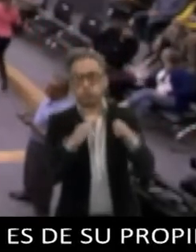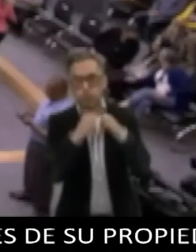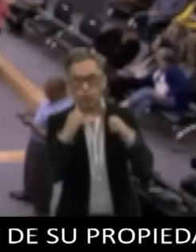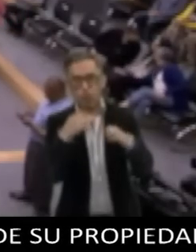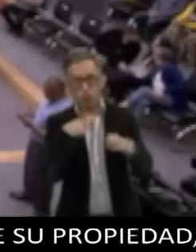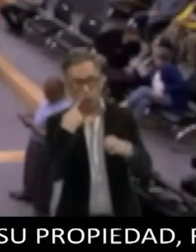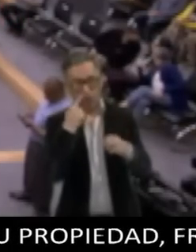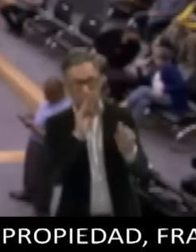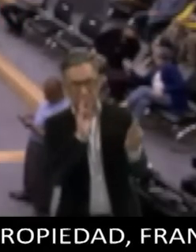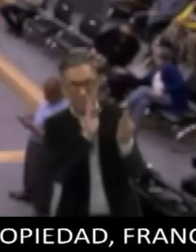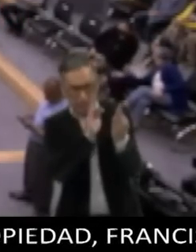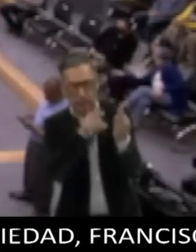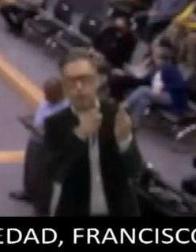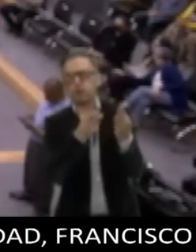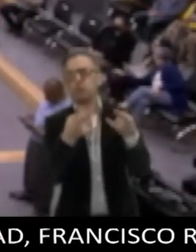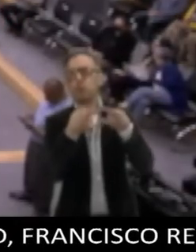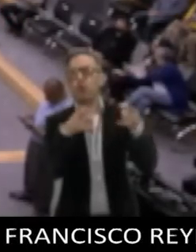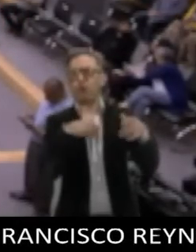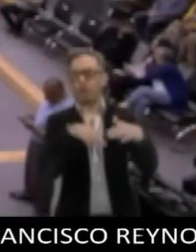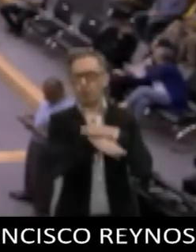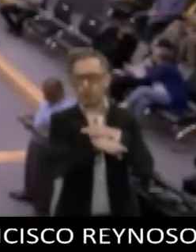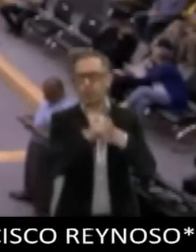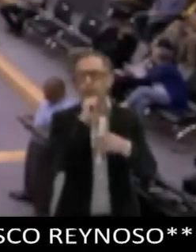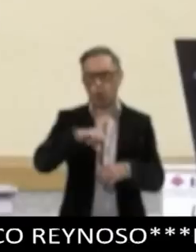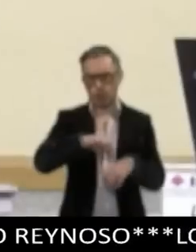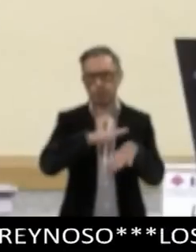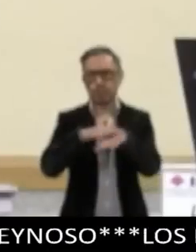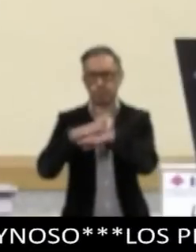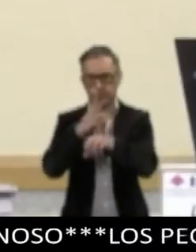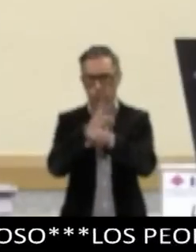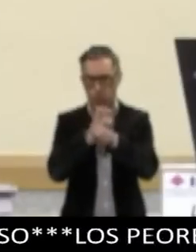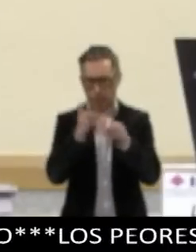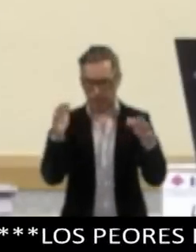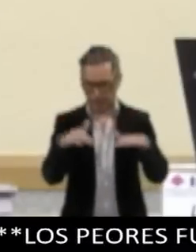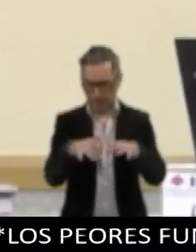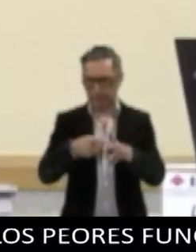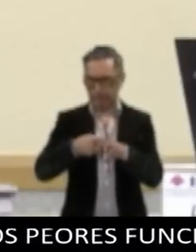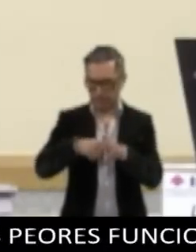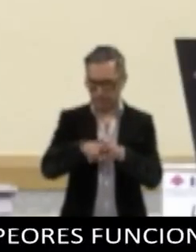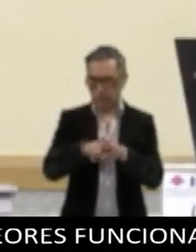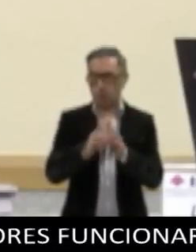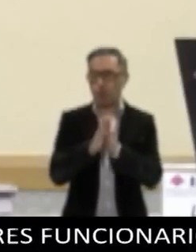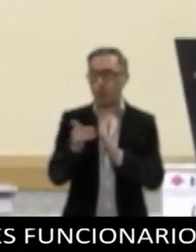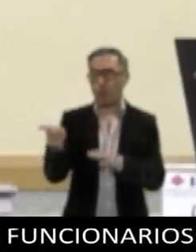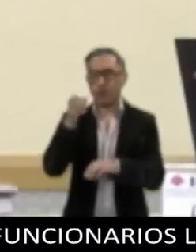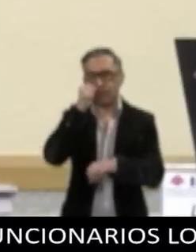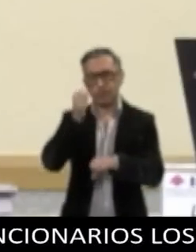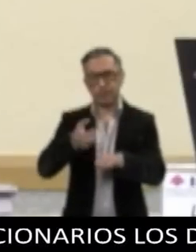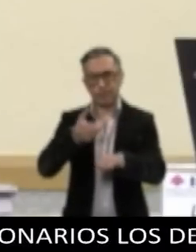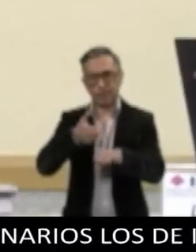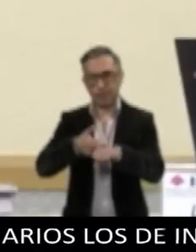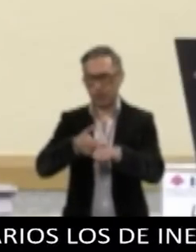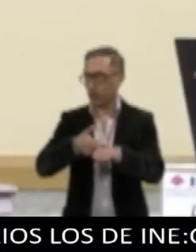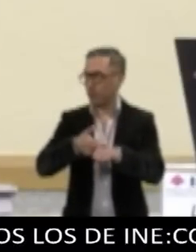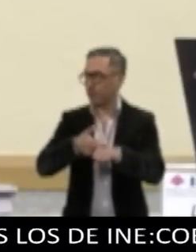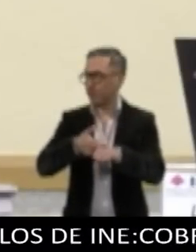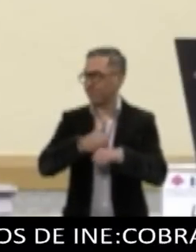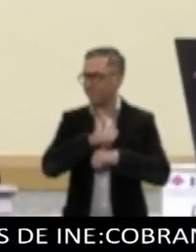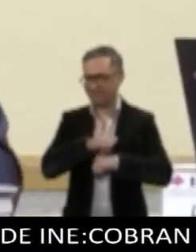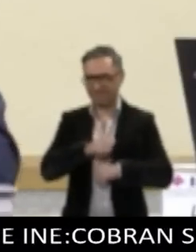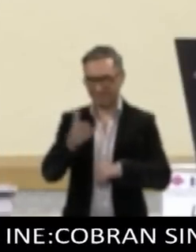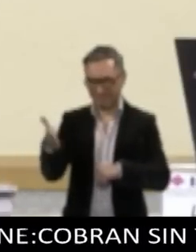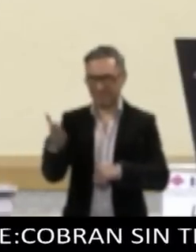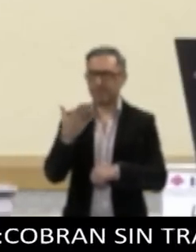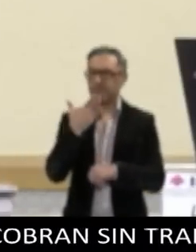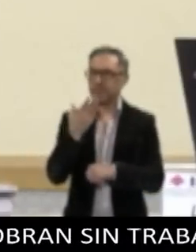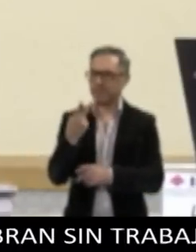cuando cuando se toman ya para poner los nombres son vela en la mesa pues se vuelven incómodas para todos y se vuelven difíciles y creo que pues Mi